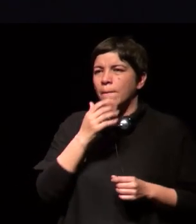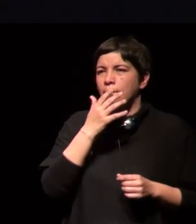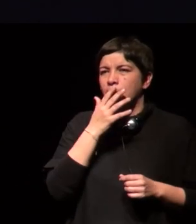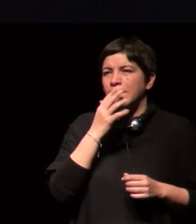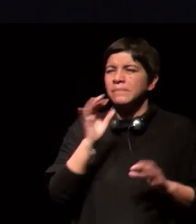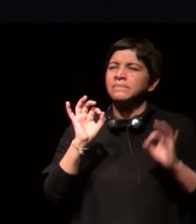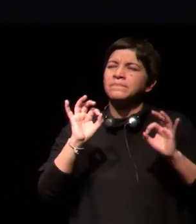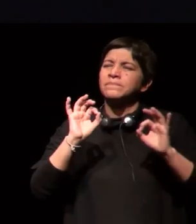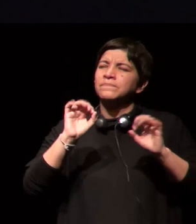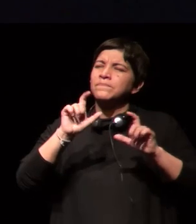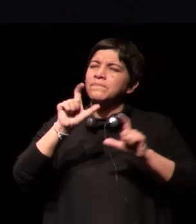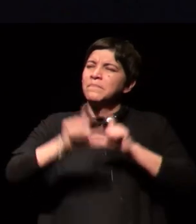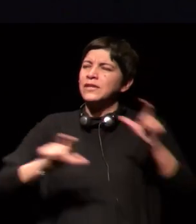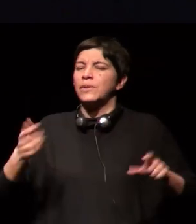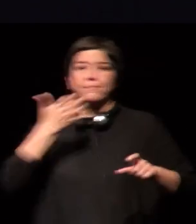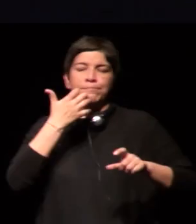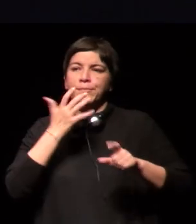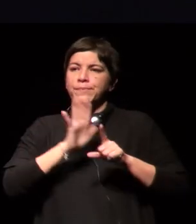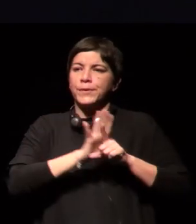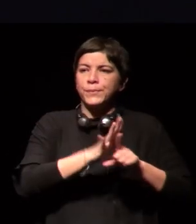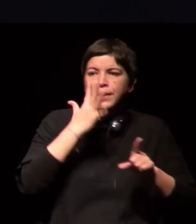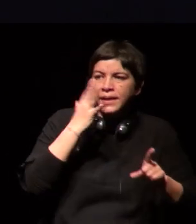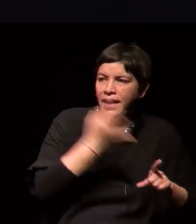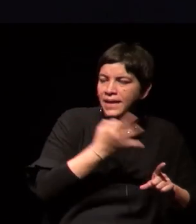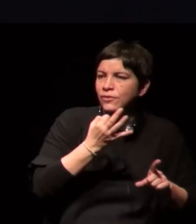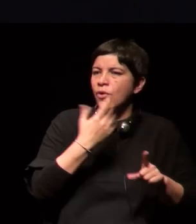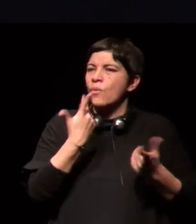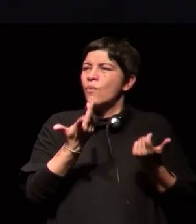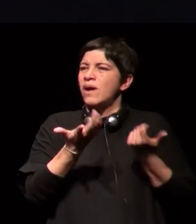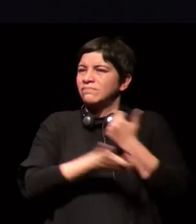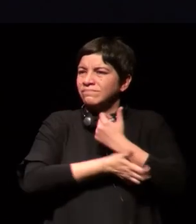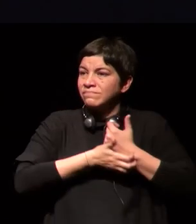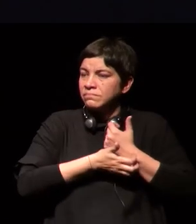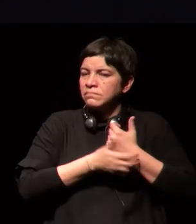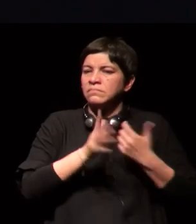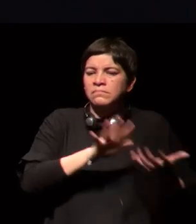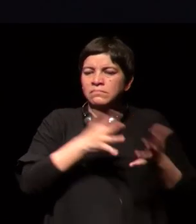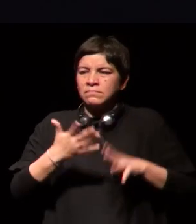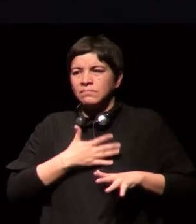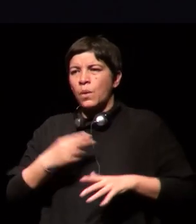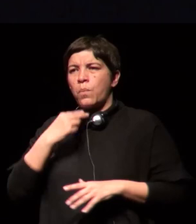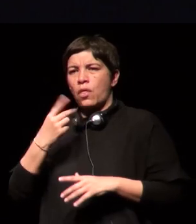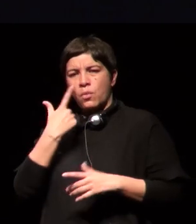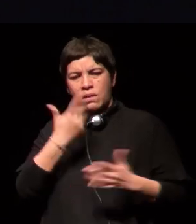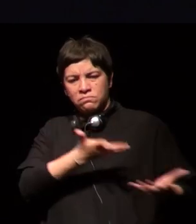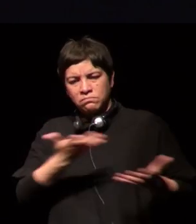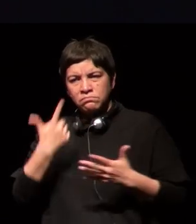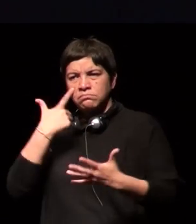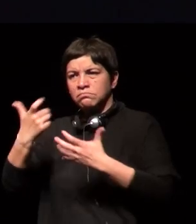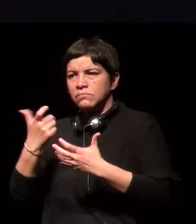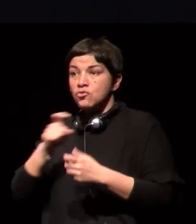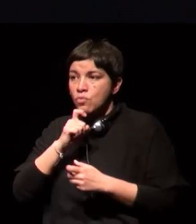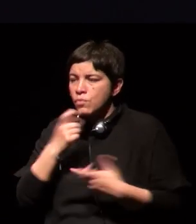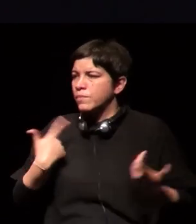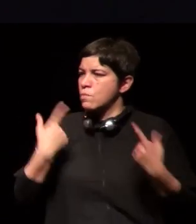a personas desfavorecidas, para darles voz y visibilidad a través de la música y el teatro. Hay